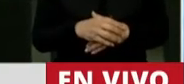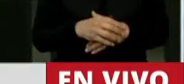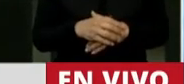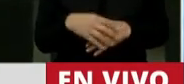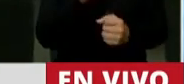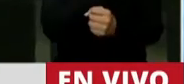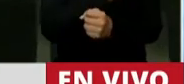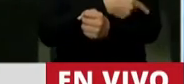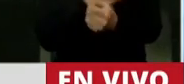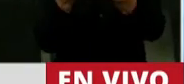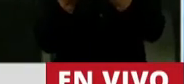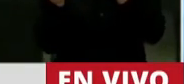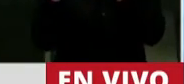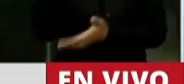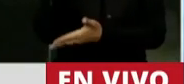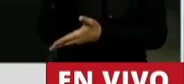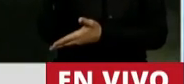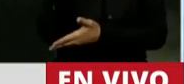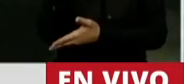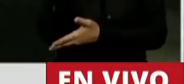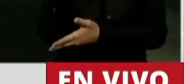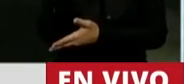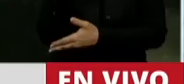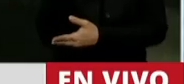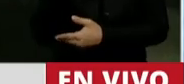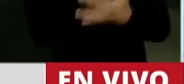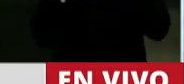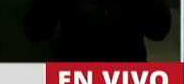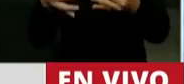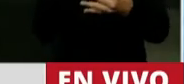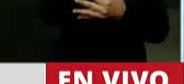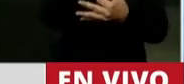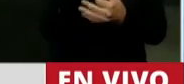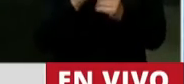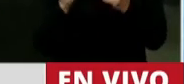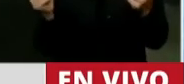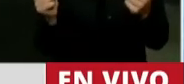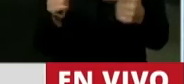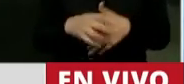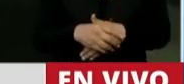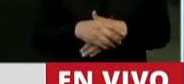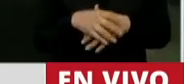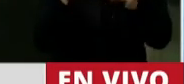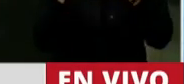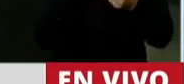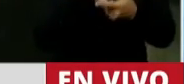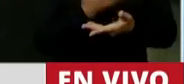Poderoso económicamente, que demuestra no tener compromiso nacional. Y también se ha